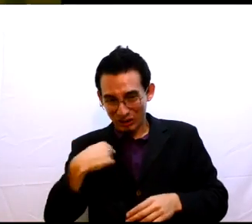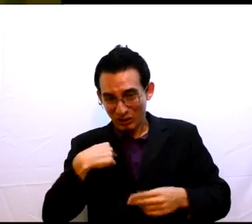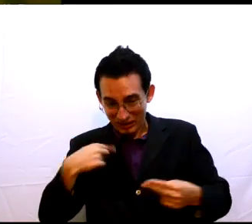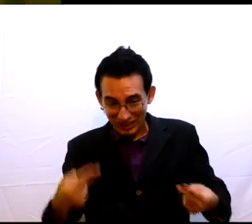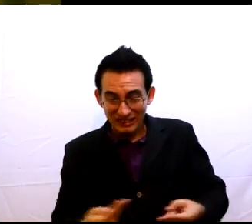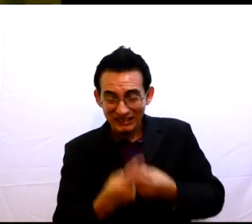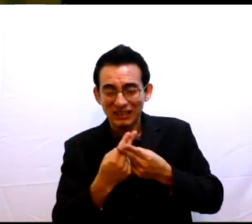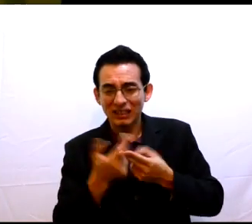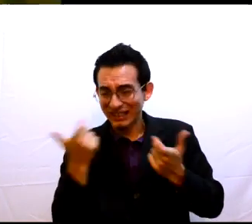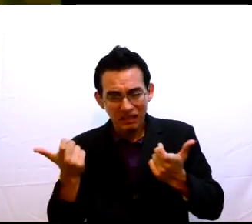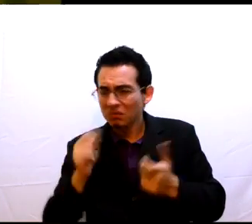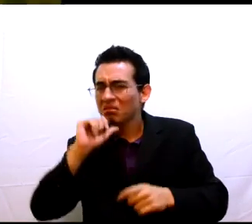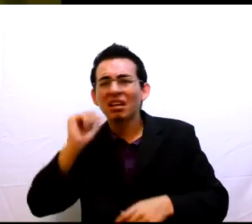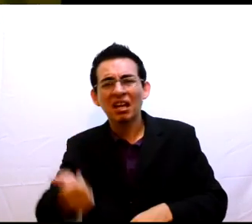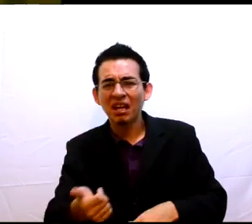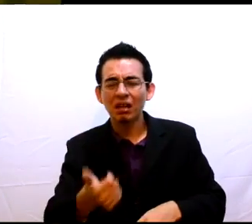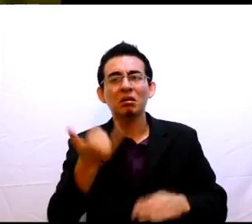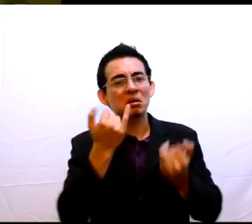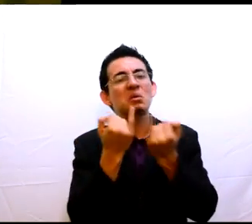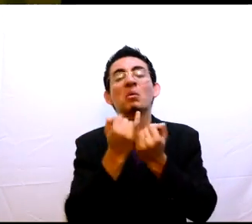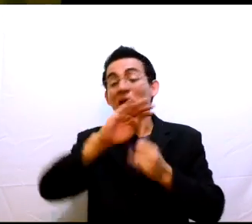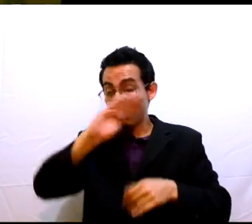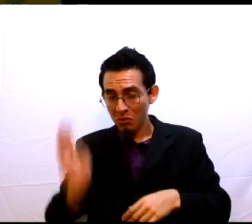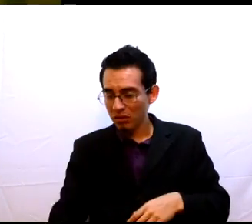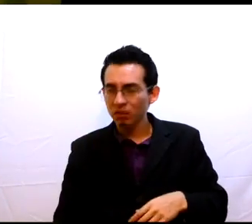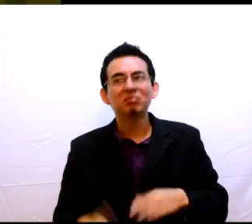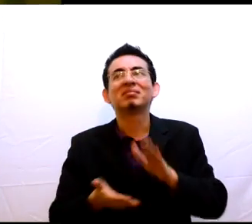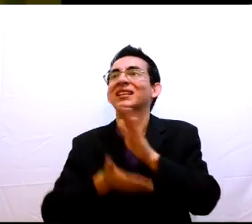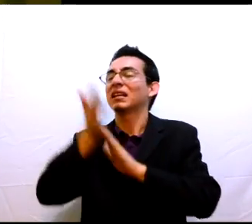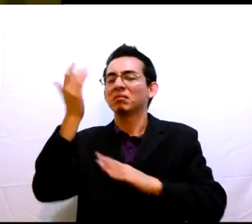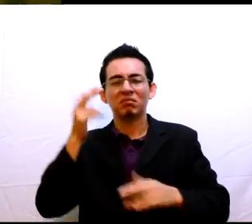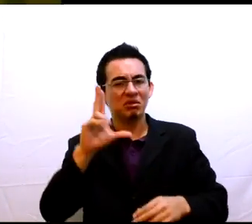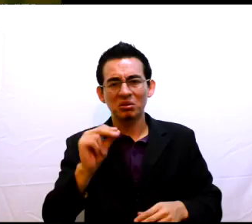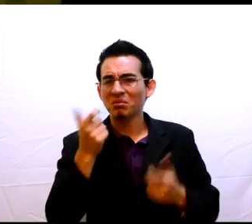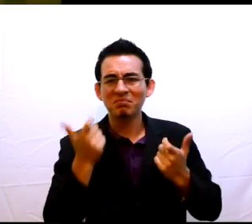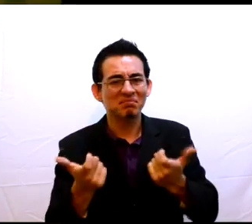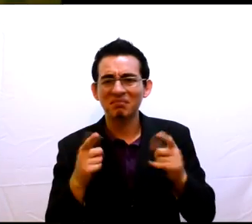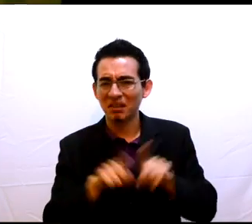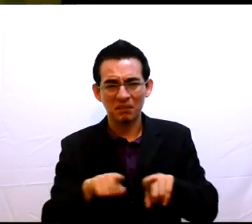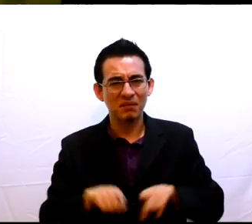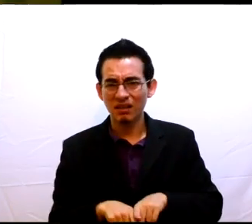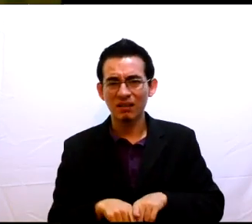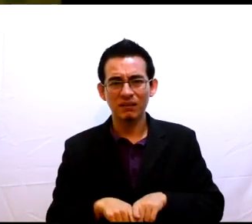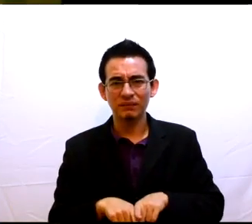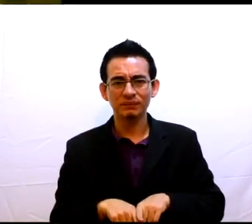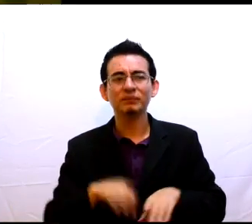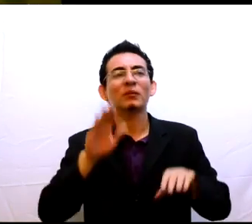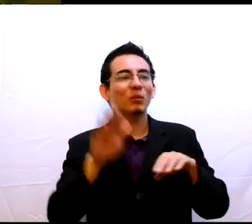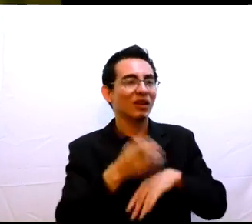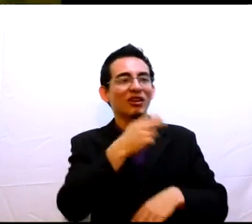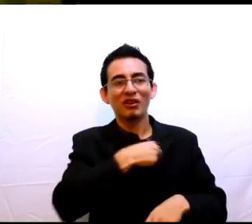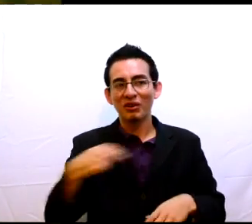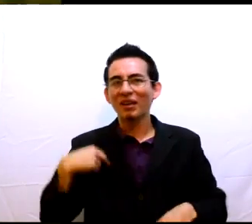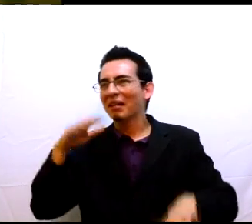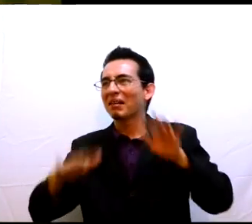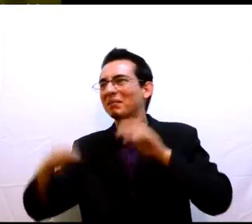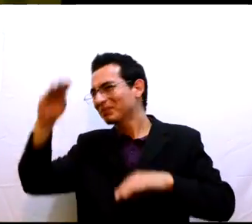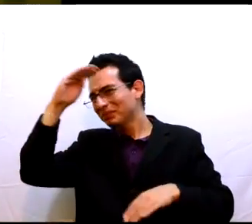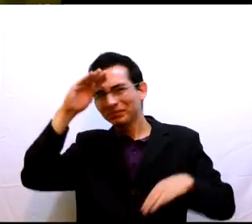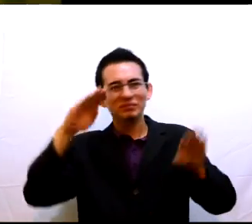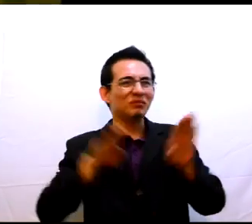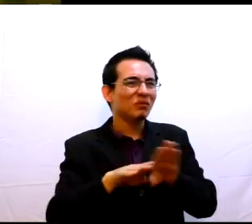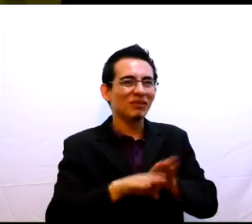nada podremos sacar de este mundo entonces lo que